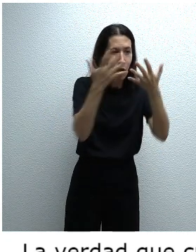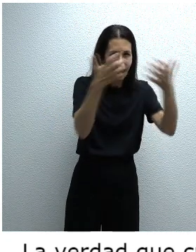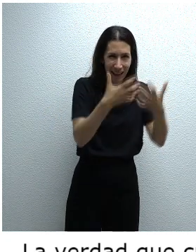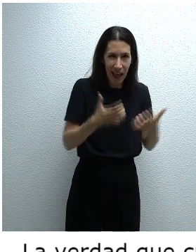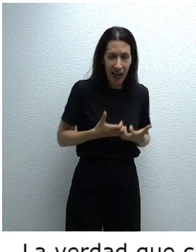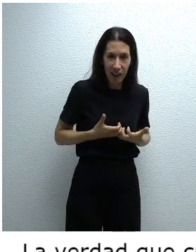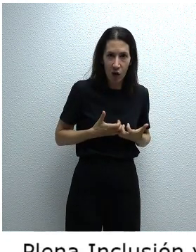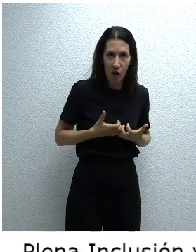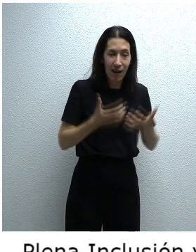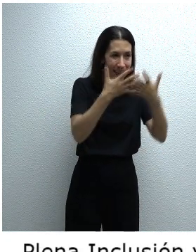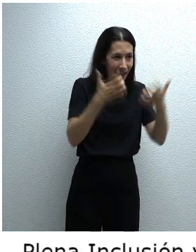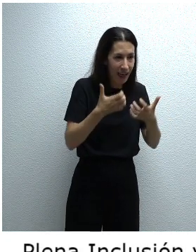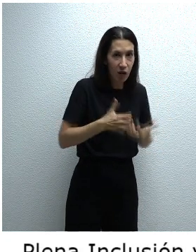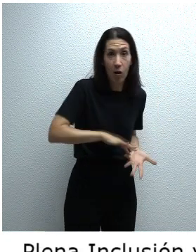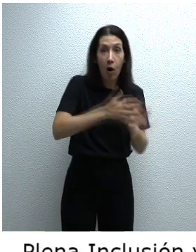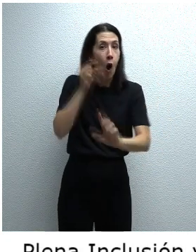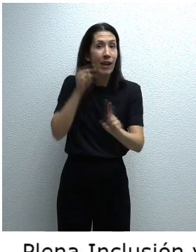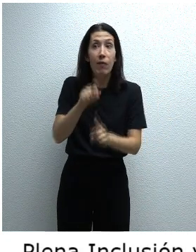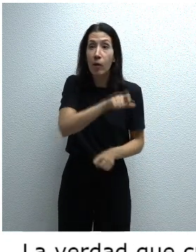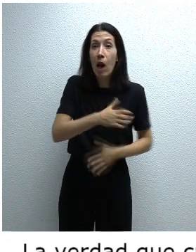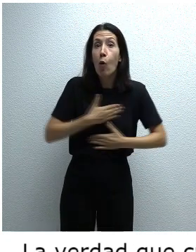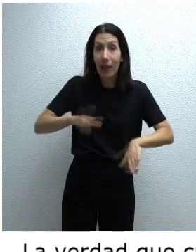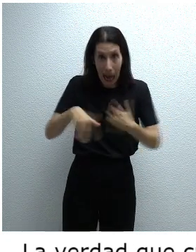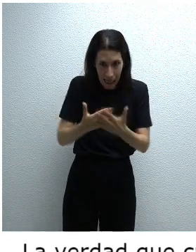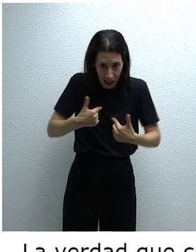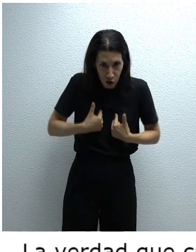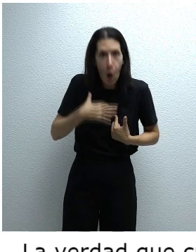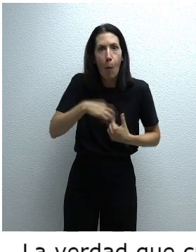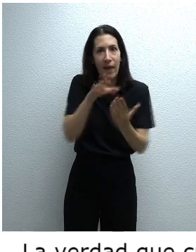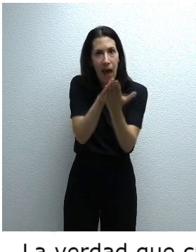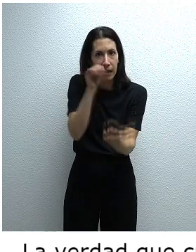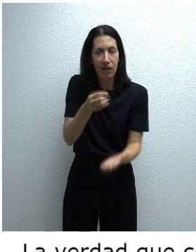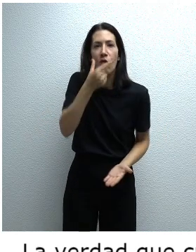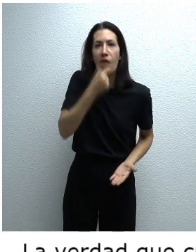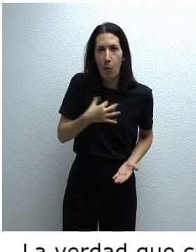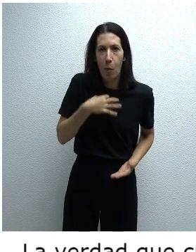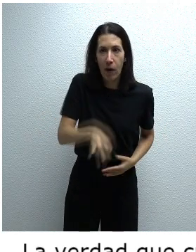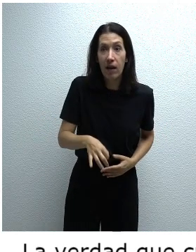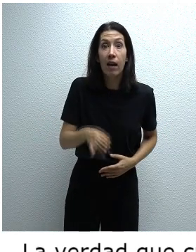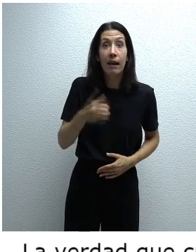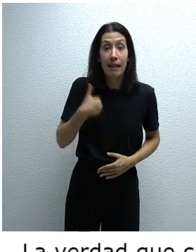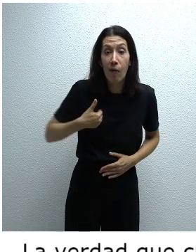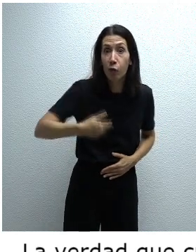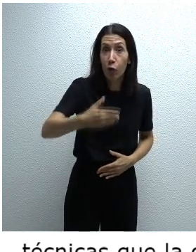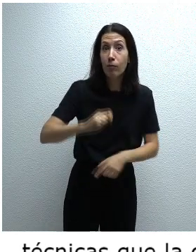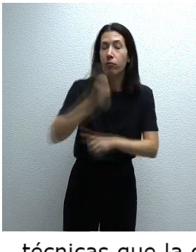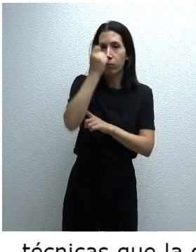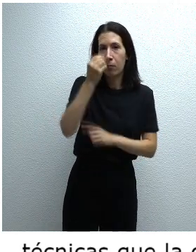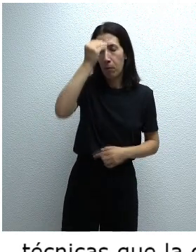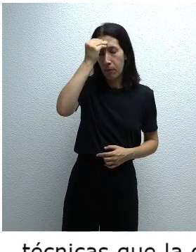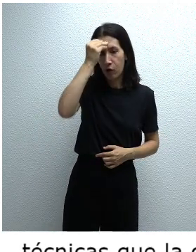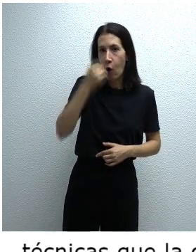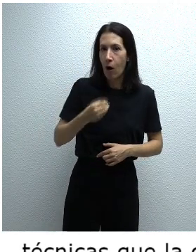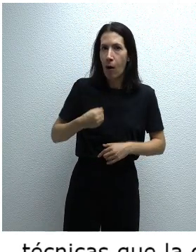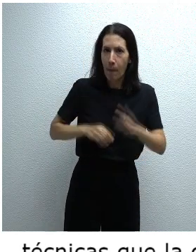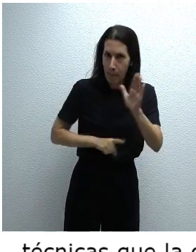gente, para que el común de los mortales, en los cuales me incluyo, pueda entenderlo, lo cual yo creo que cuando lo logremos va a ser un gran